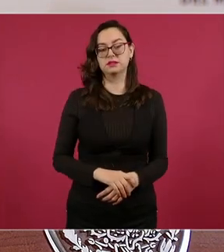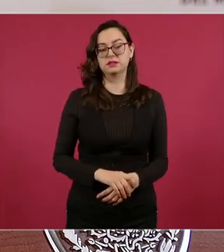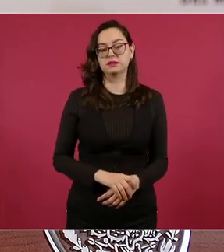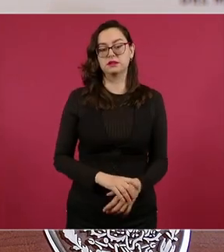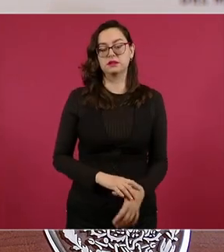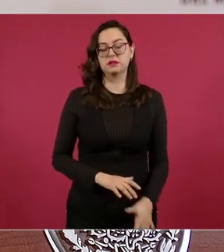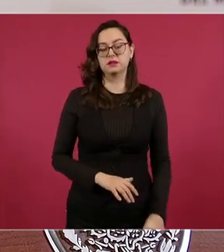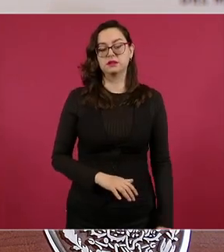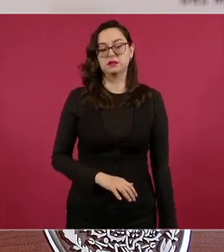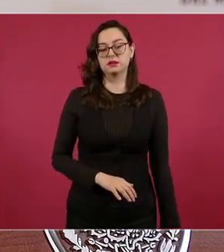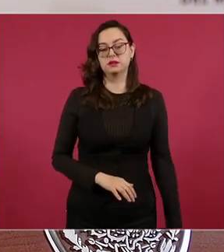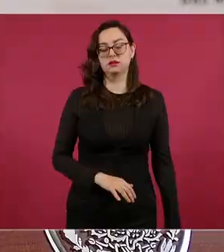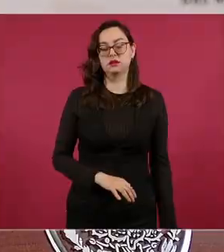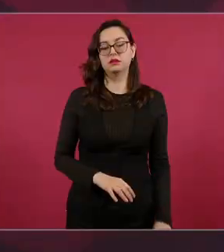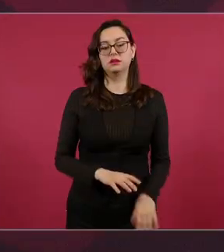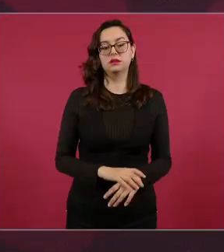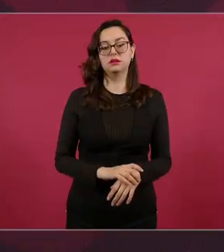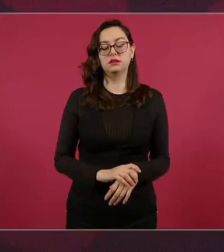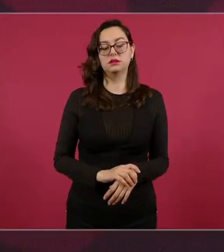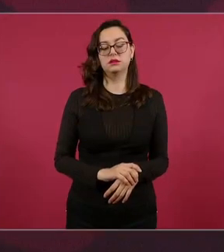No es en vano